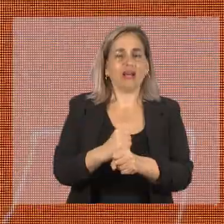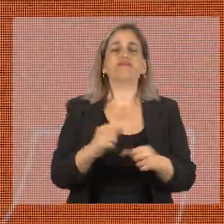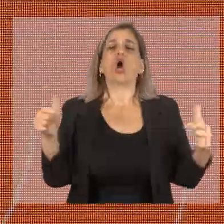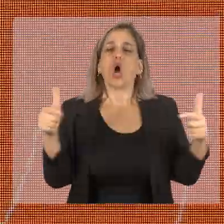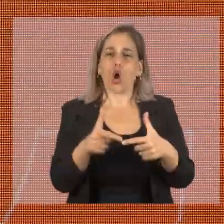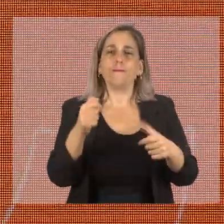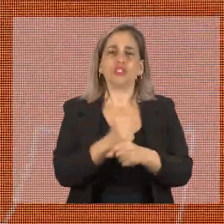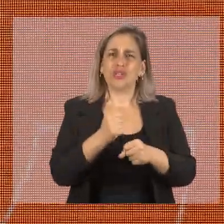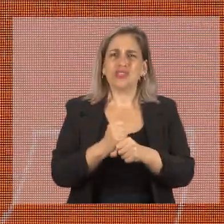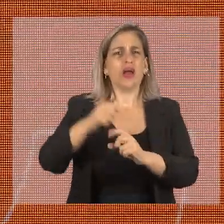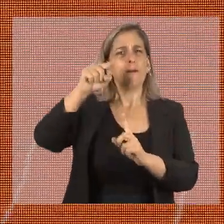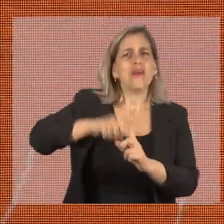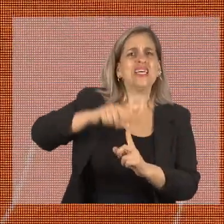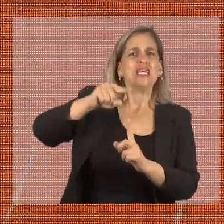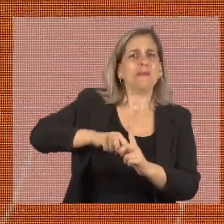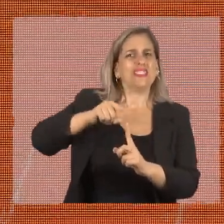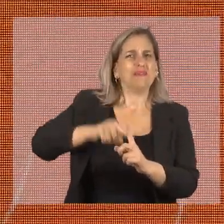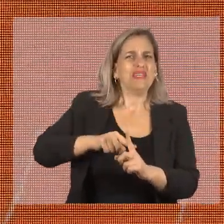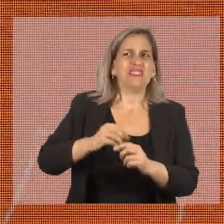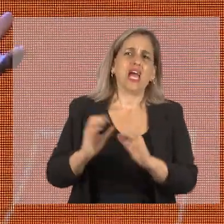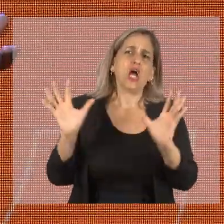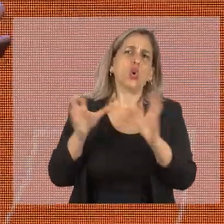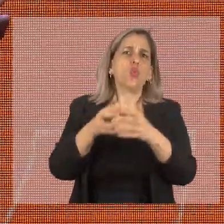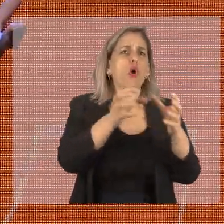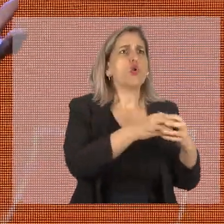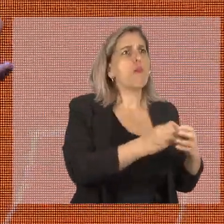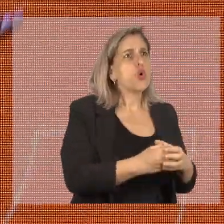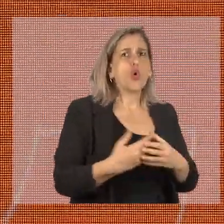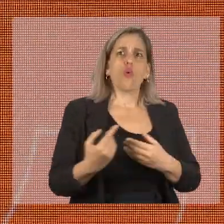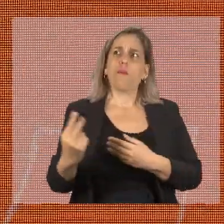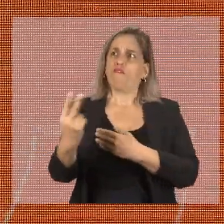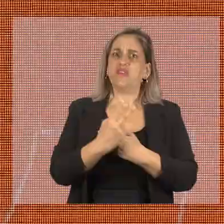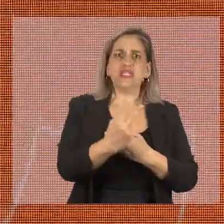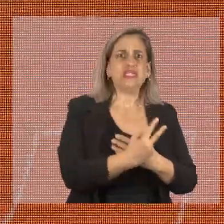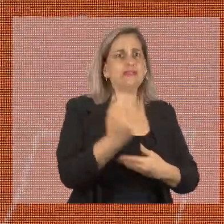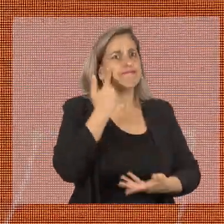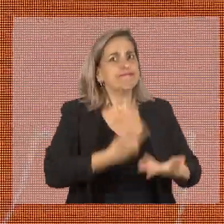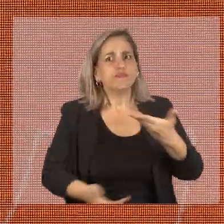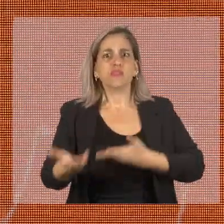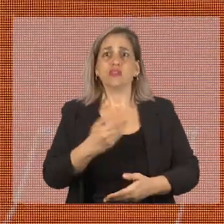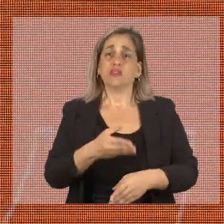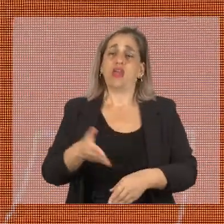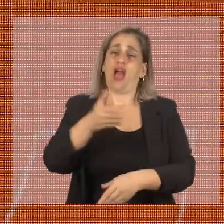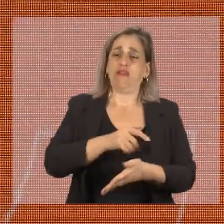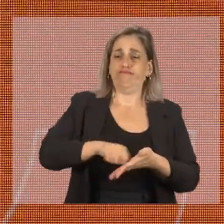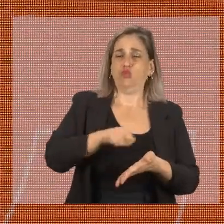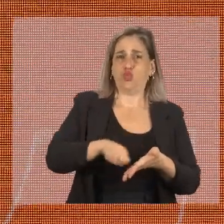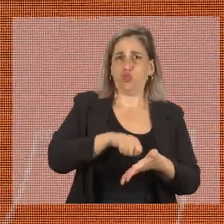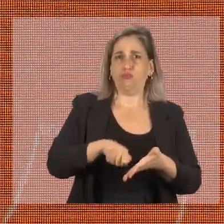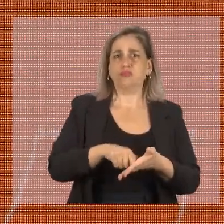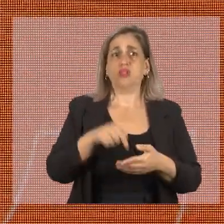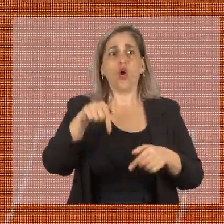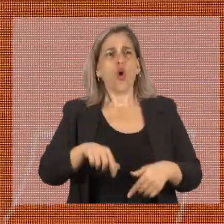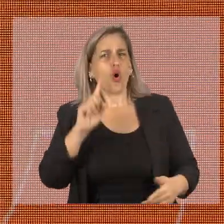empezó a trabajar, que tuvo meses, que se recibió no sé cuántas delegaciones y se llegó a un anteproyecto. Los